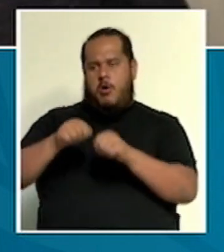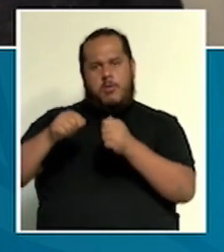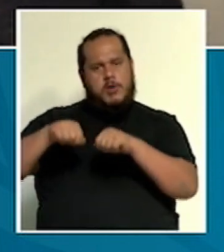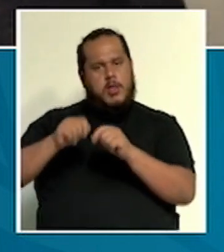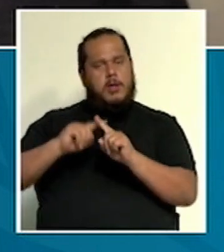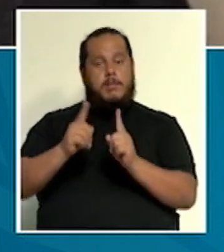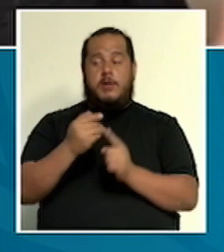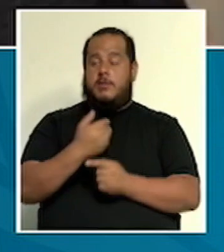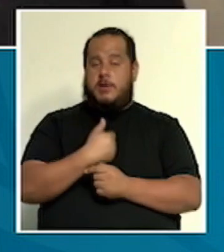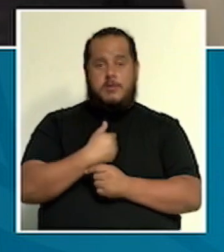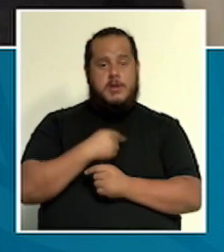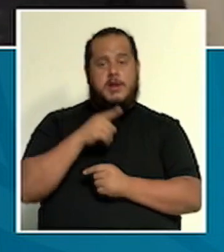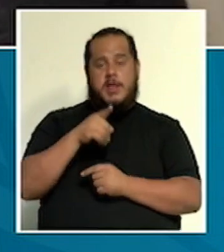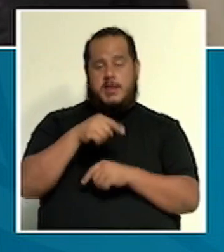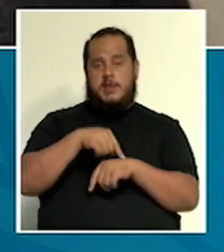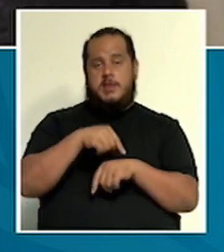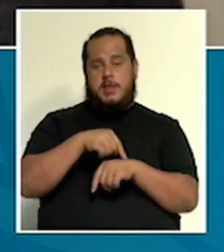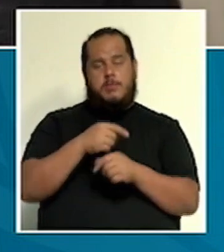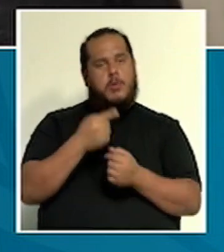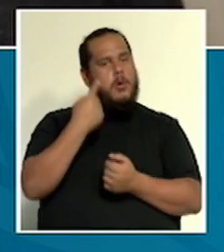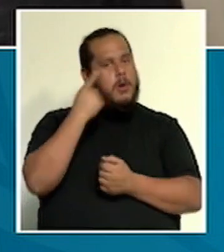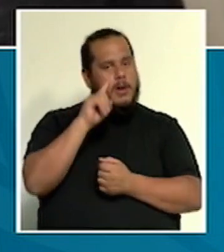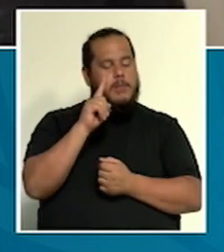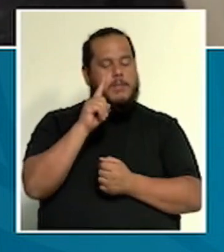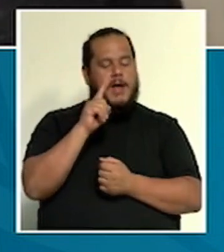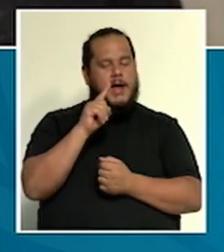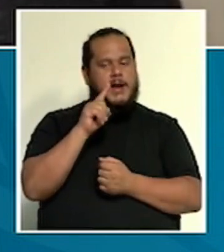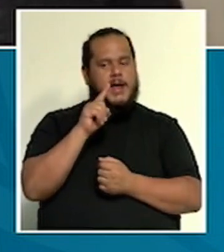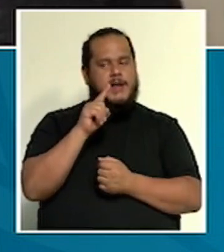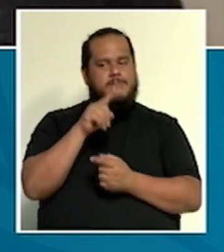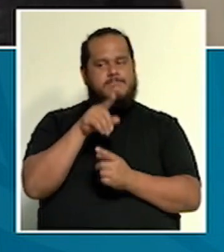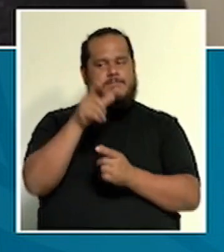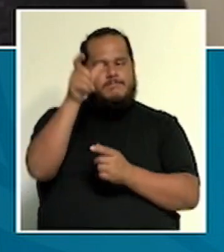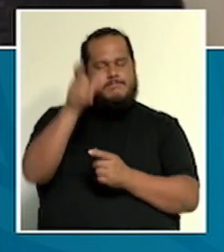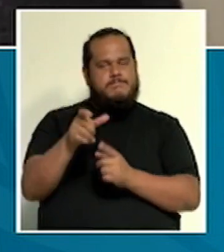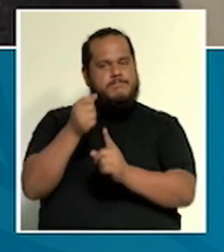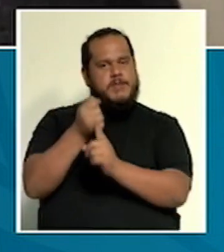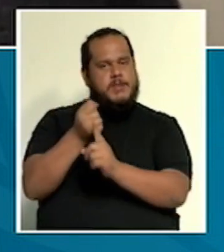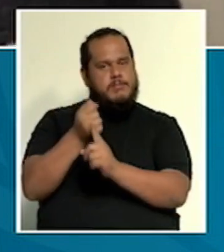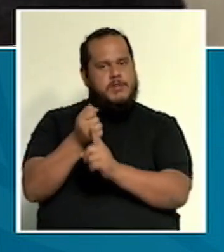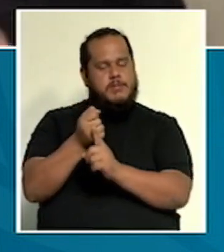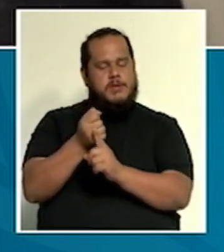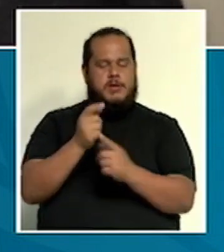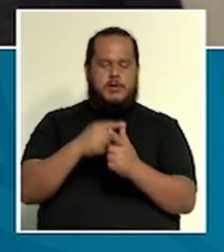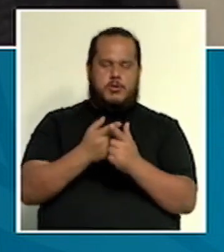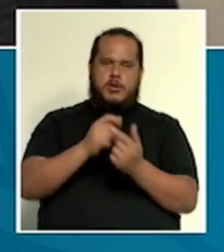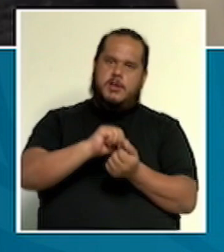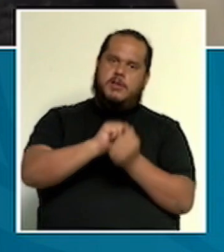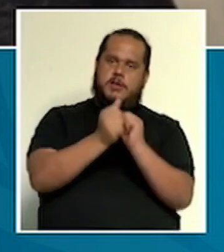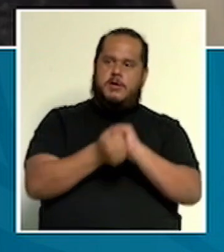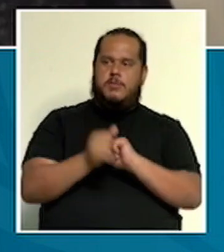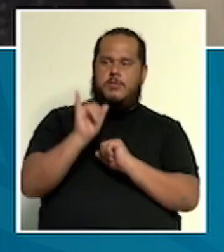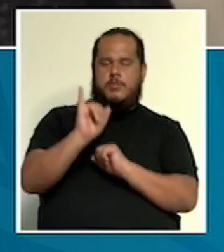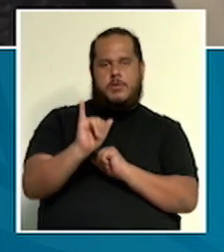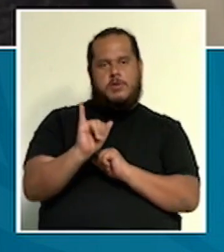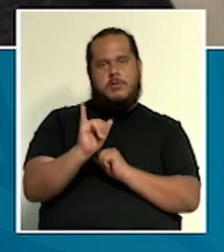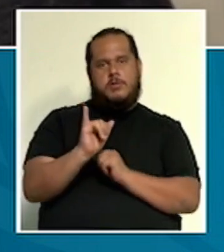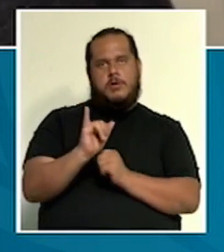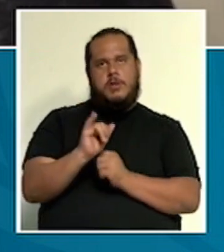no tienen ese tiempo para ser ellas mismas. Y entonces se transformó eso en